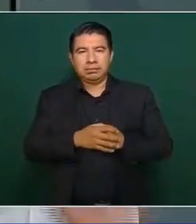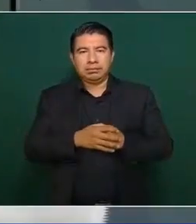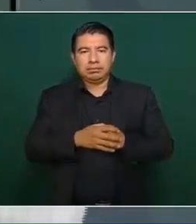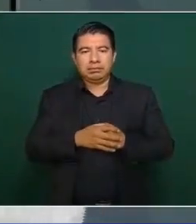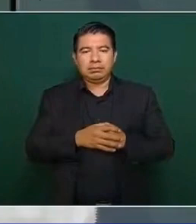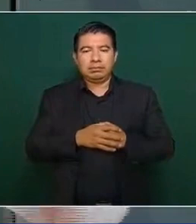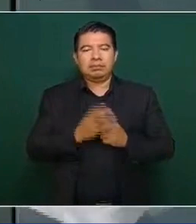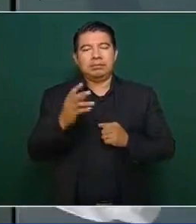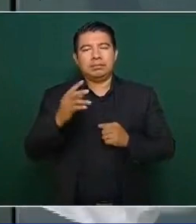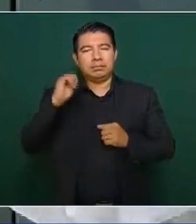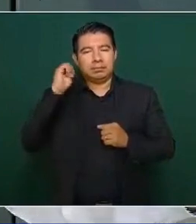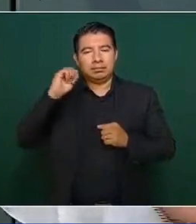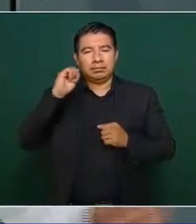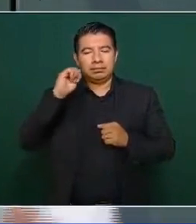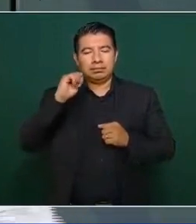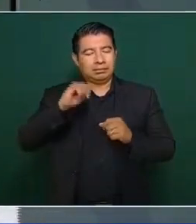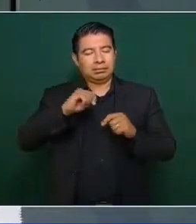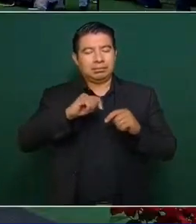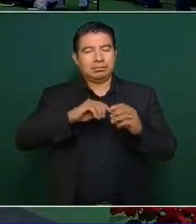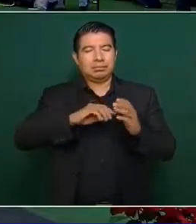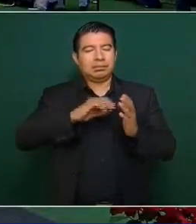le quitaron a Tabasco